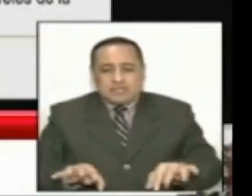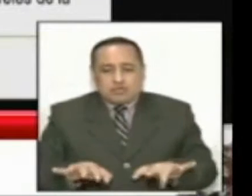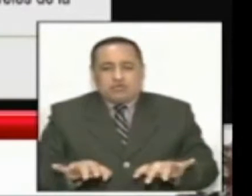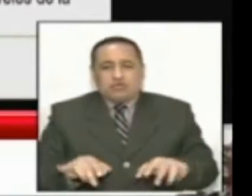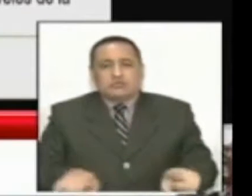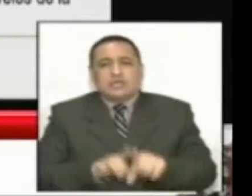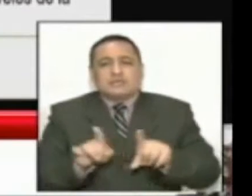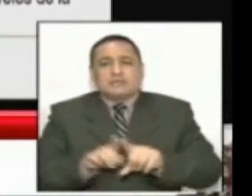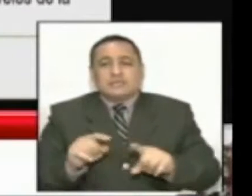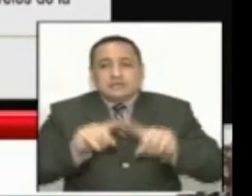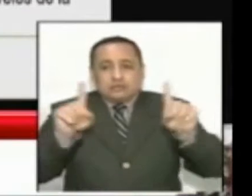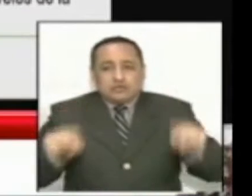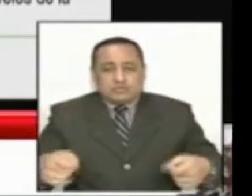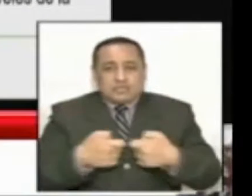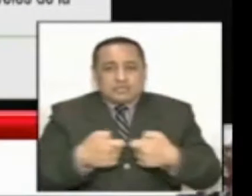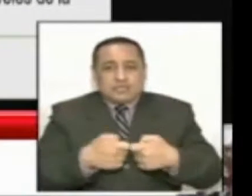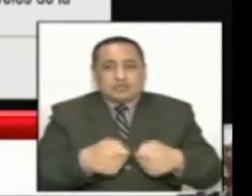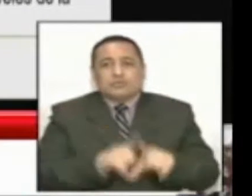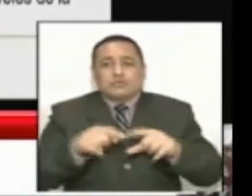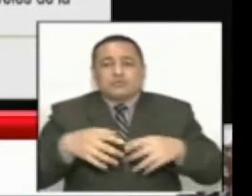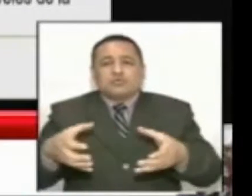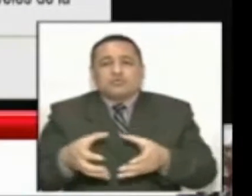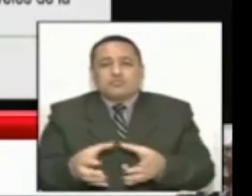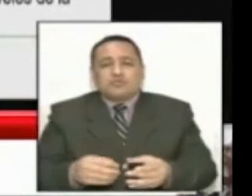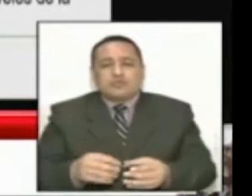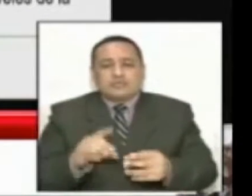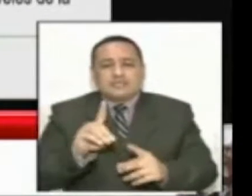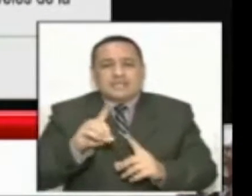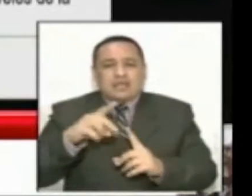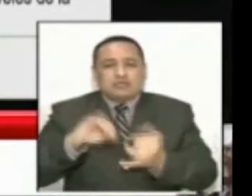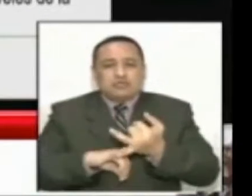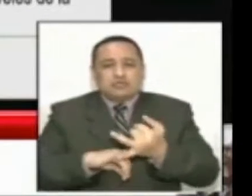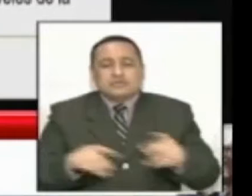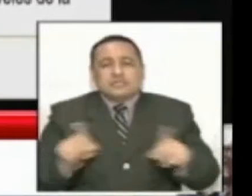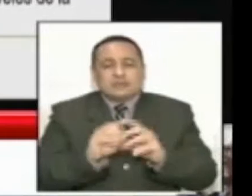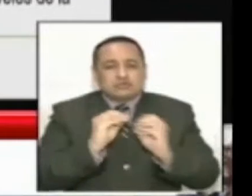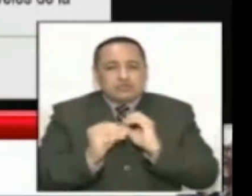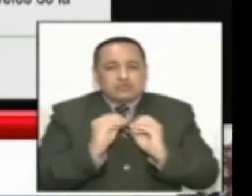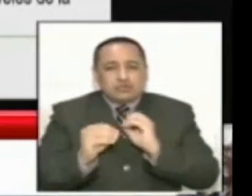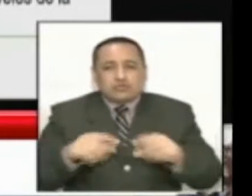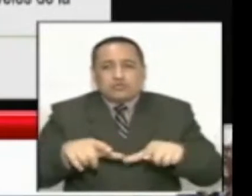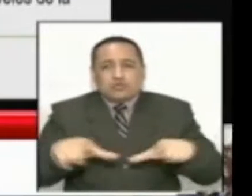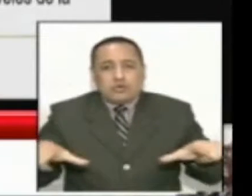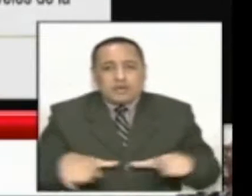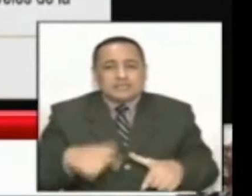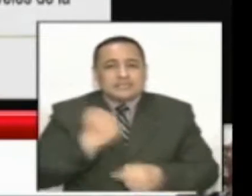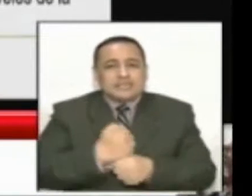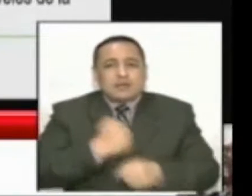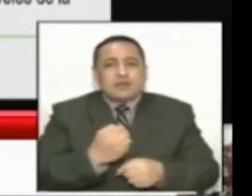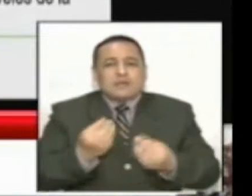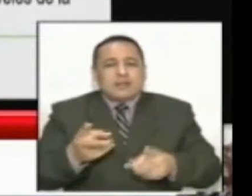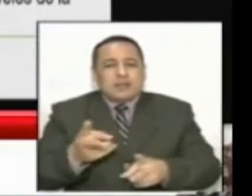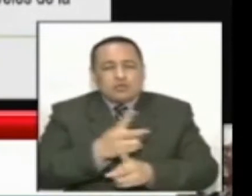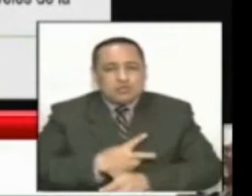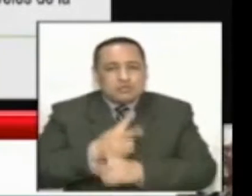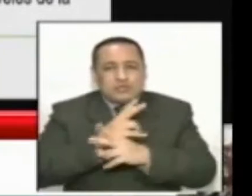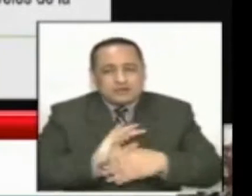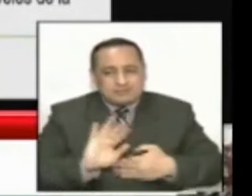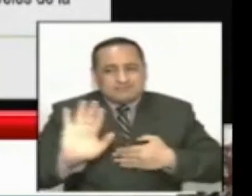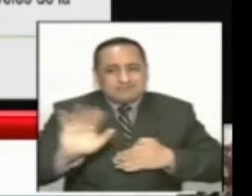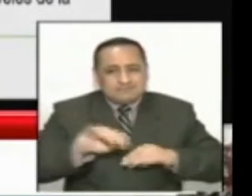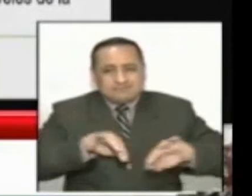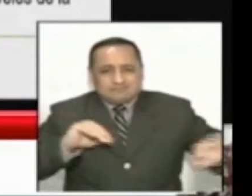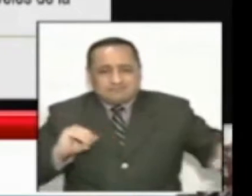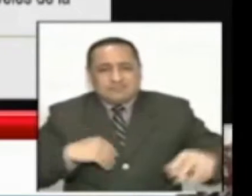allicharunku. Llamkapakuqkunapaq musuq wasiukukunata rakinasqa llamkanankupaq. Hinaspapas mesa de partes